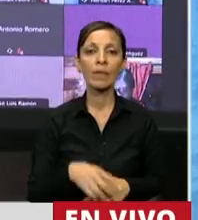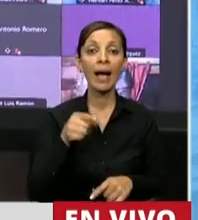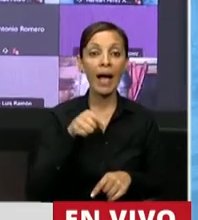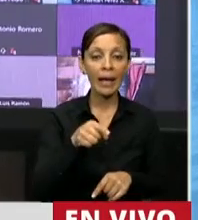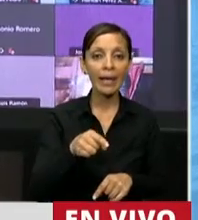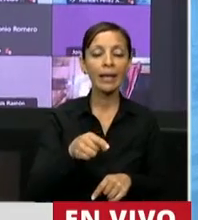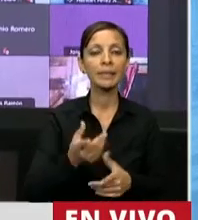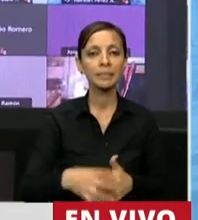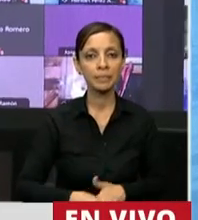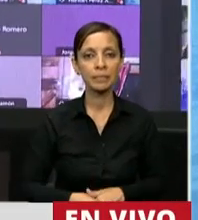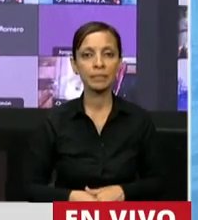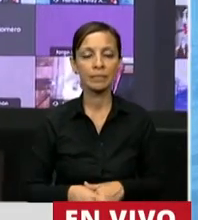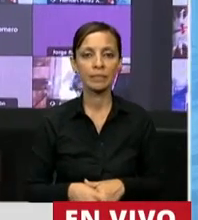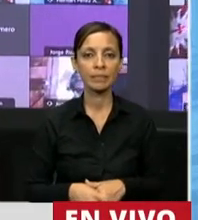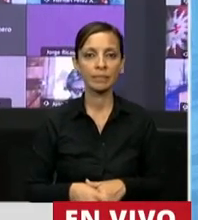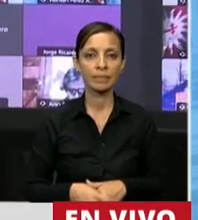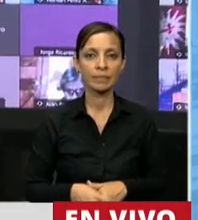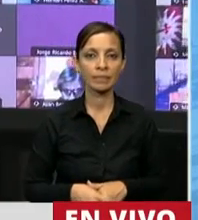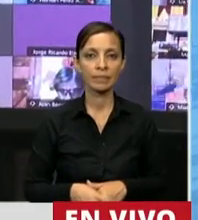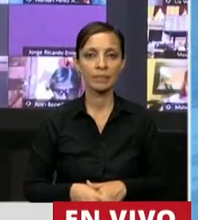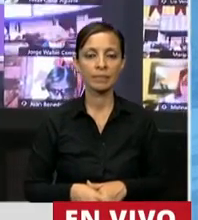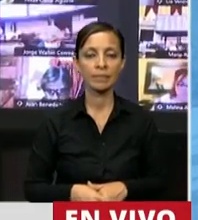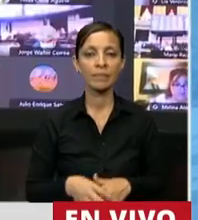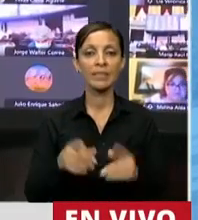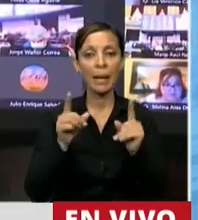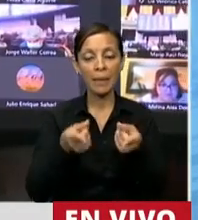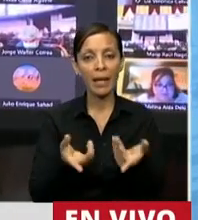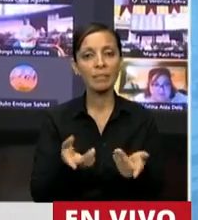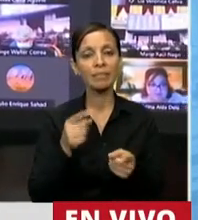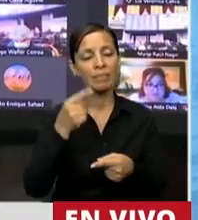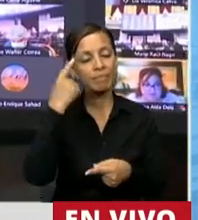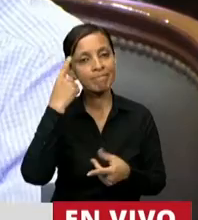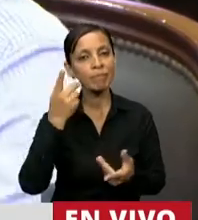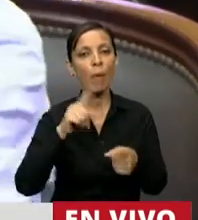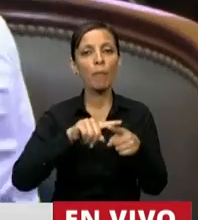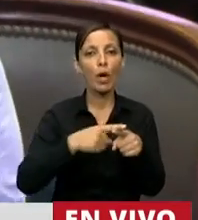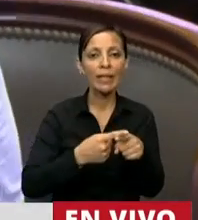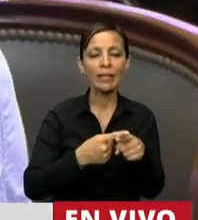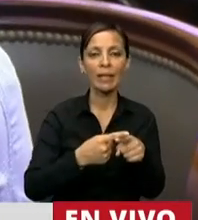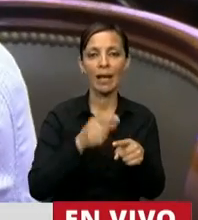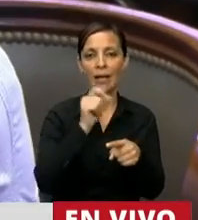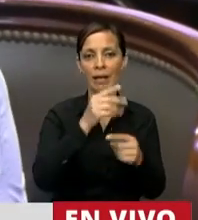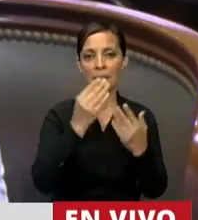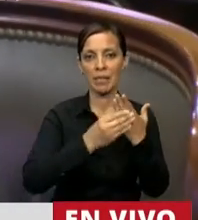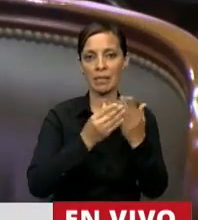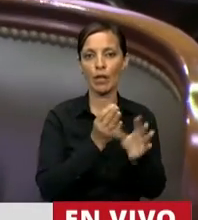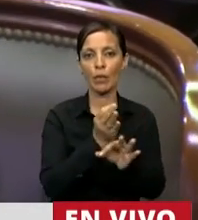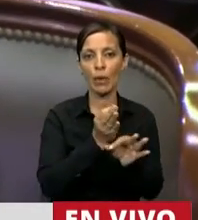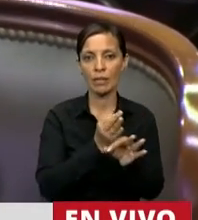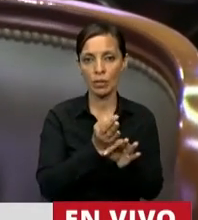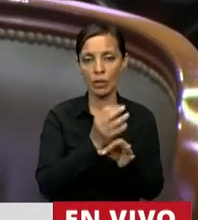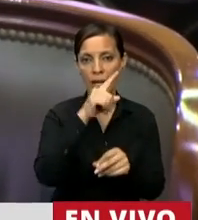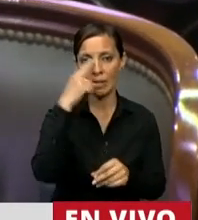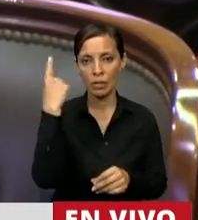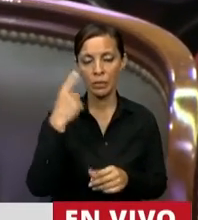donde surge, si se quiere, la política que emprendió el Ministerio de Educación